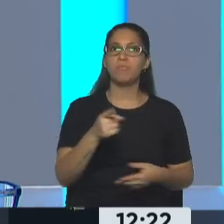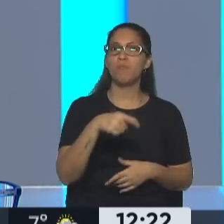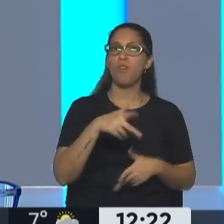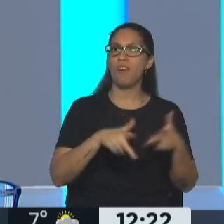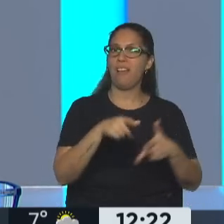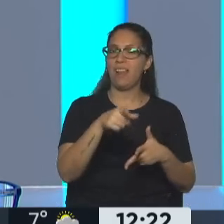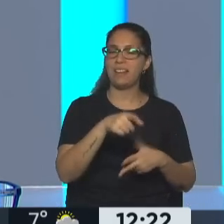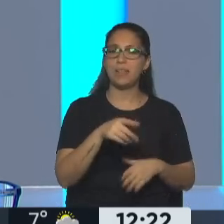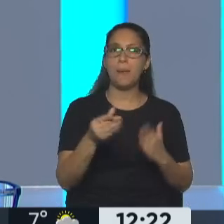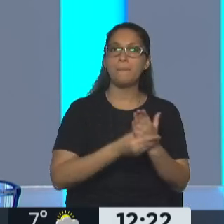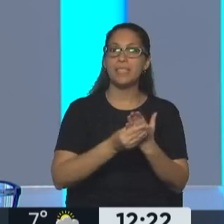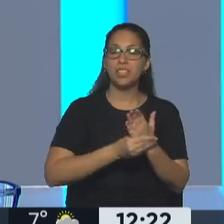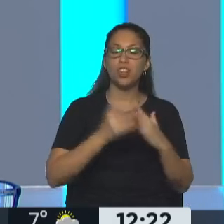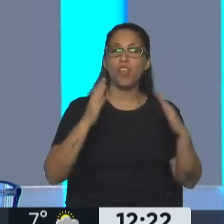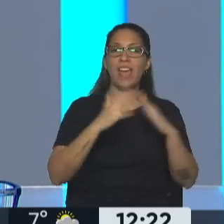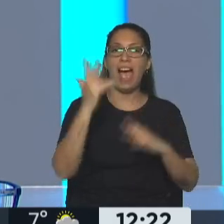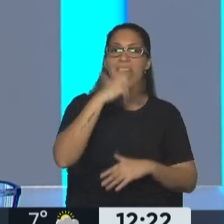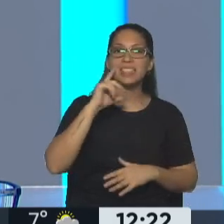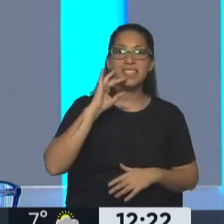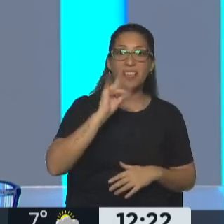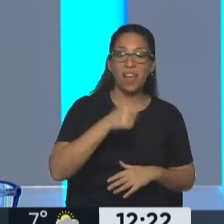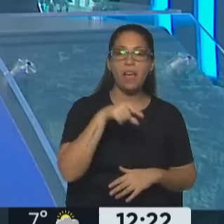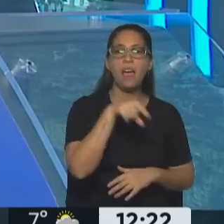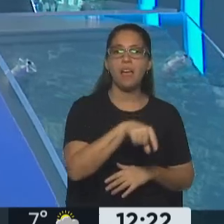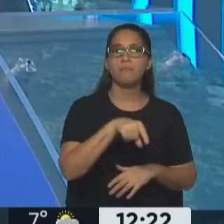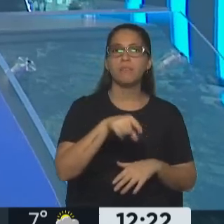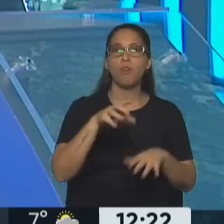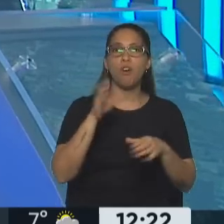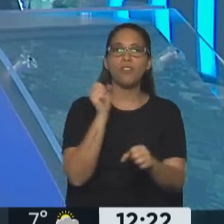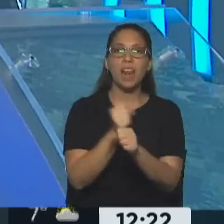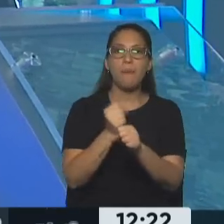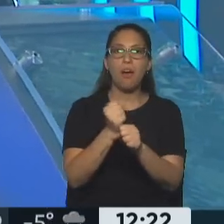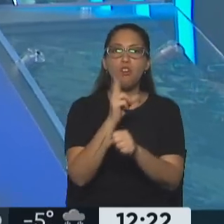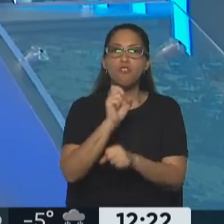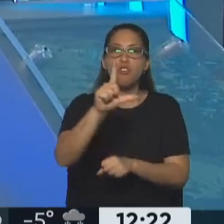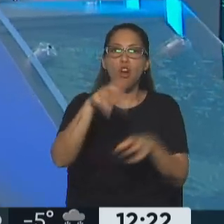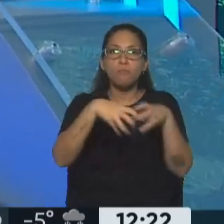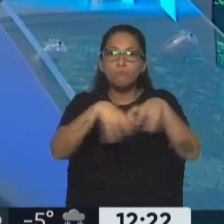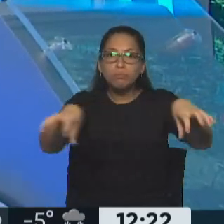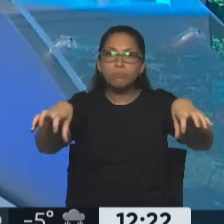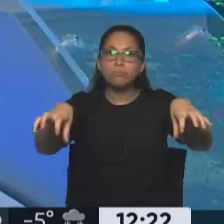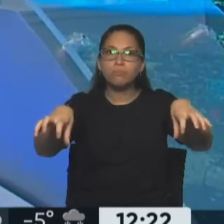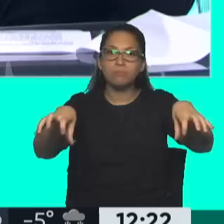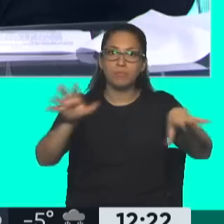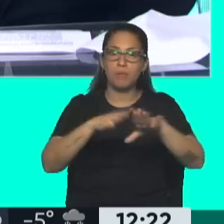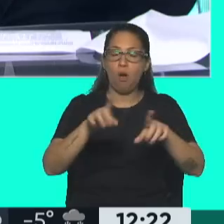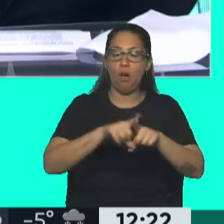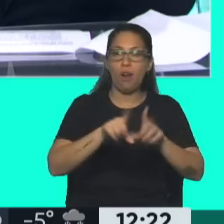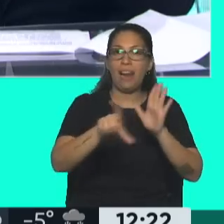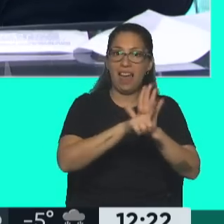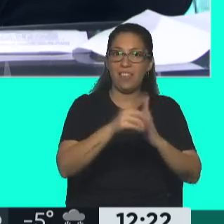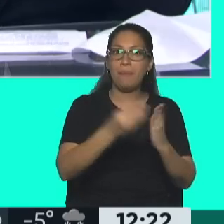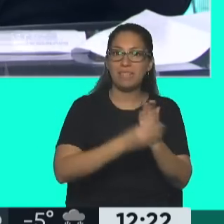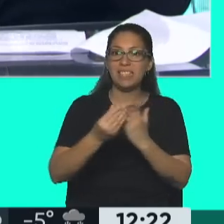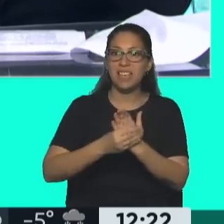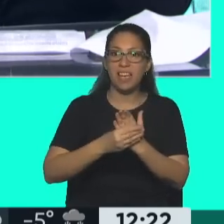El ministro de Hacienda, por la división de tareas y de ministerio que se había dado en aquel momento. Con la ley de ministerios. Exactamente, por la ley de